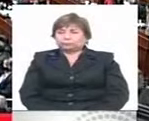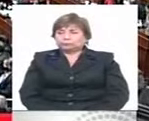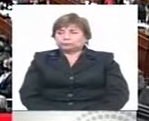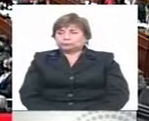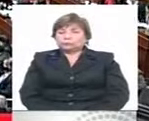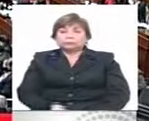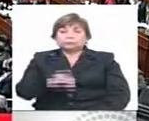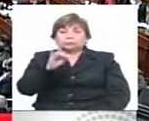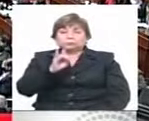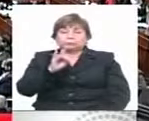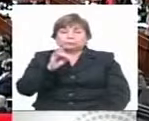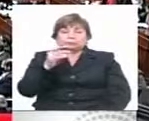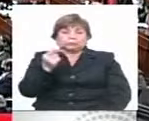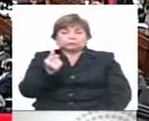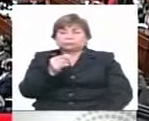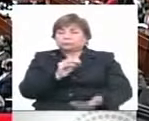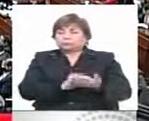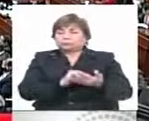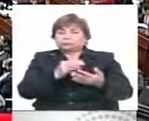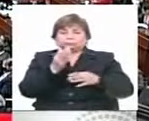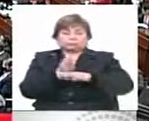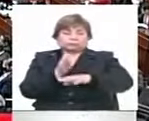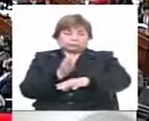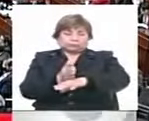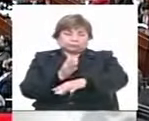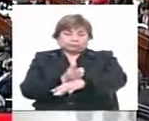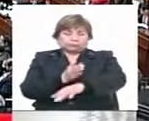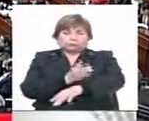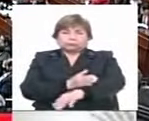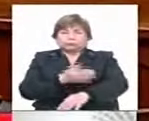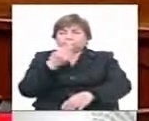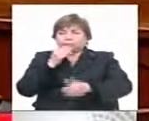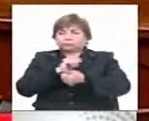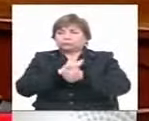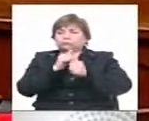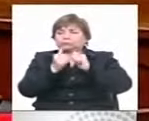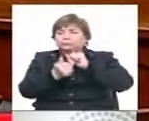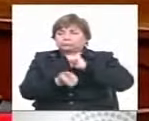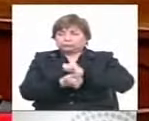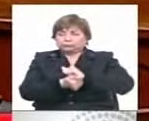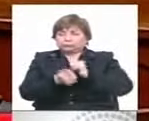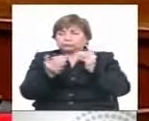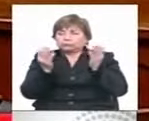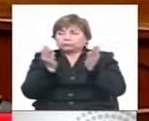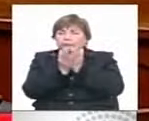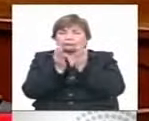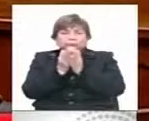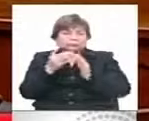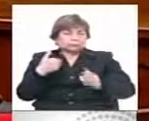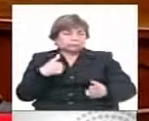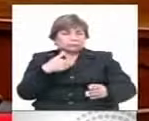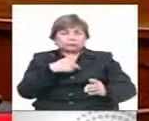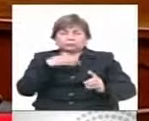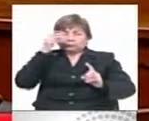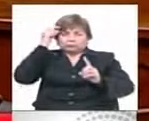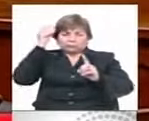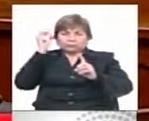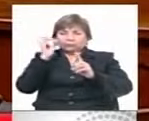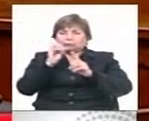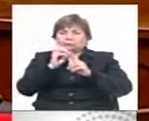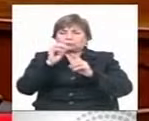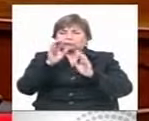Urge desplegar más y mejores acciones para revertir la brecha educativa. Nuestro objetivo es la reducción